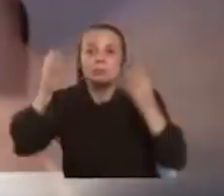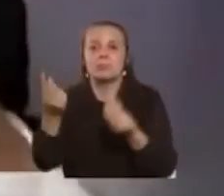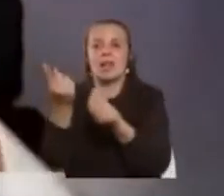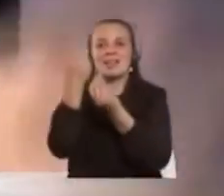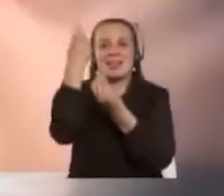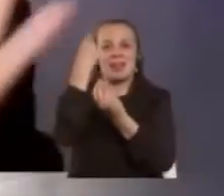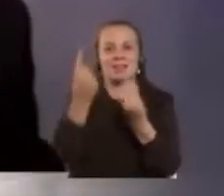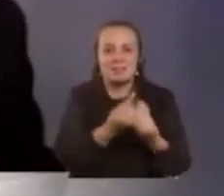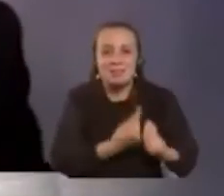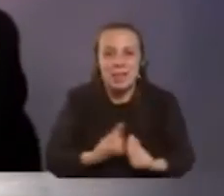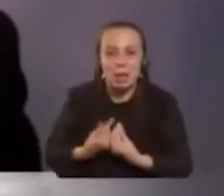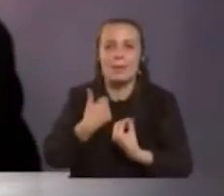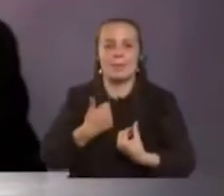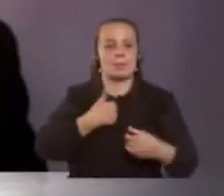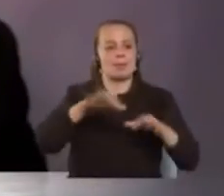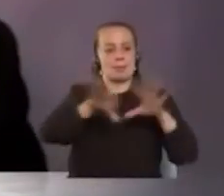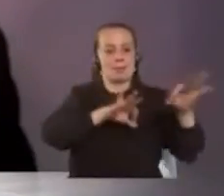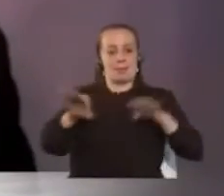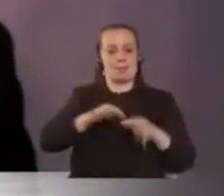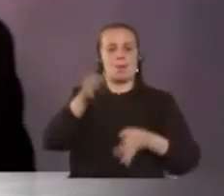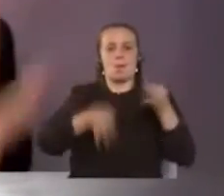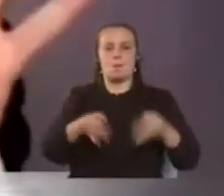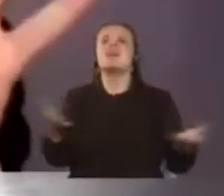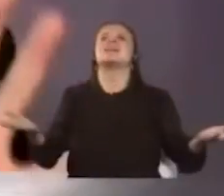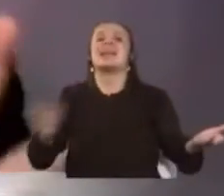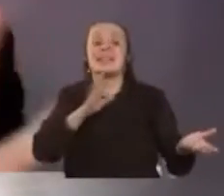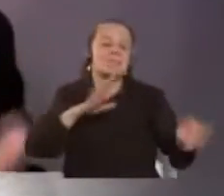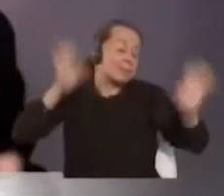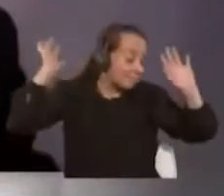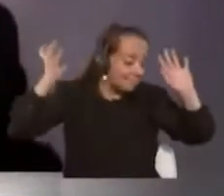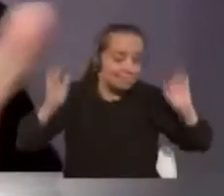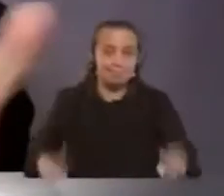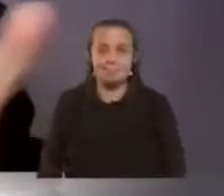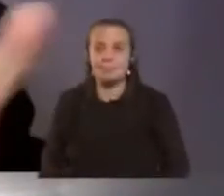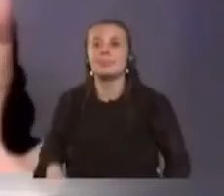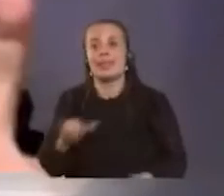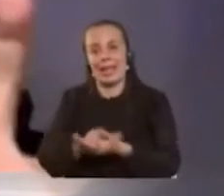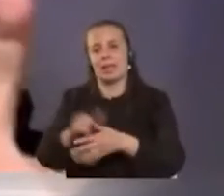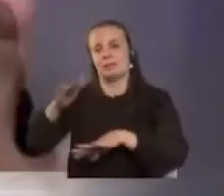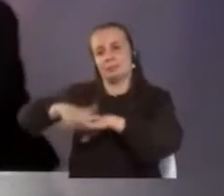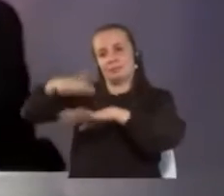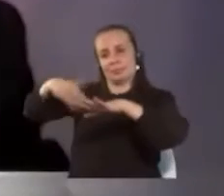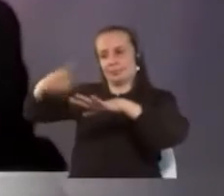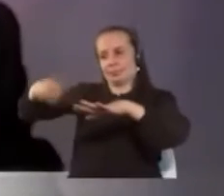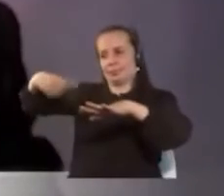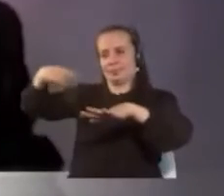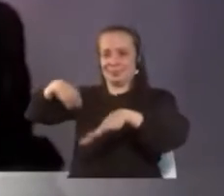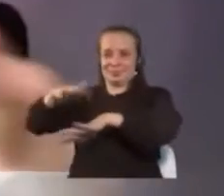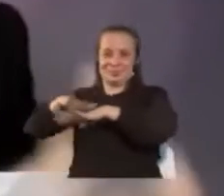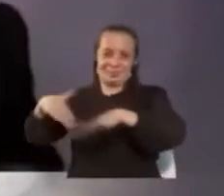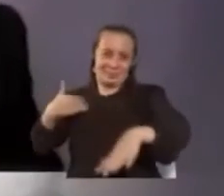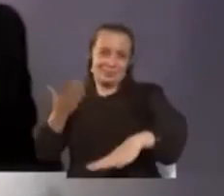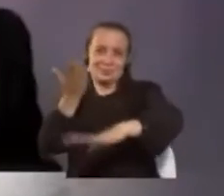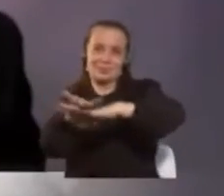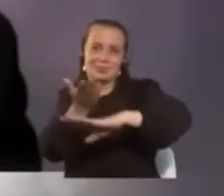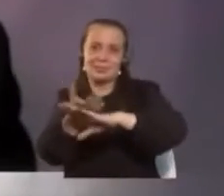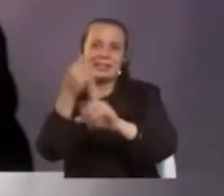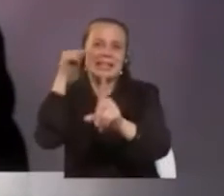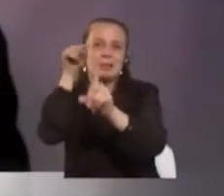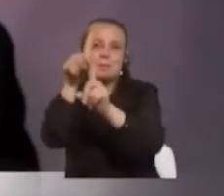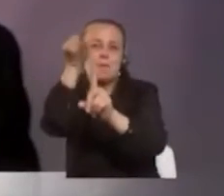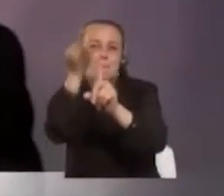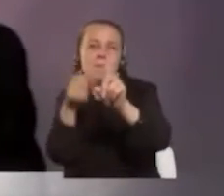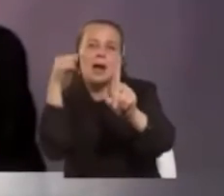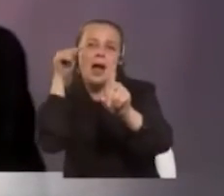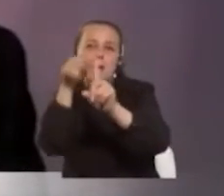de otra manera. ¿O qué jurados fueron los que pusieron? Bueno, estos son los antecedentes que yo quería plantear para llegar al